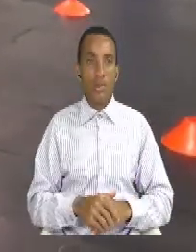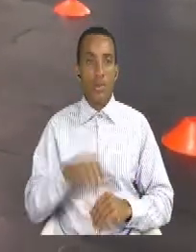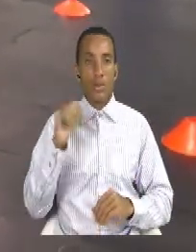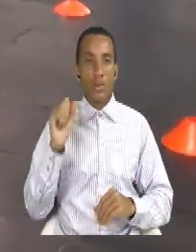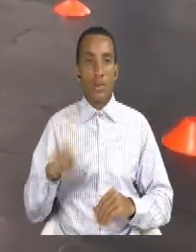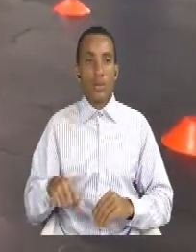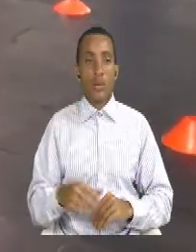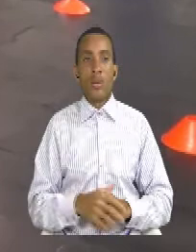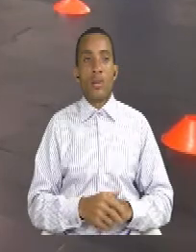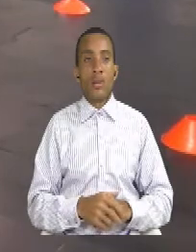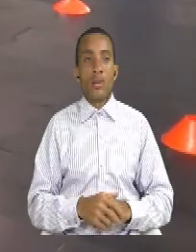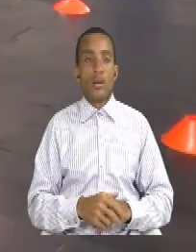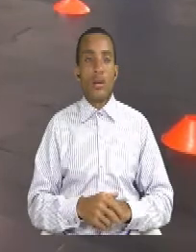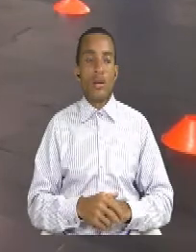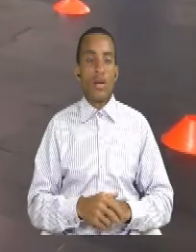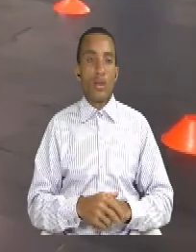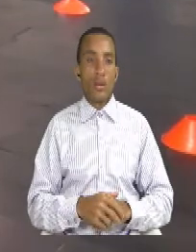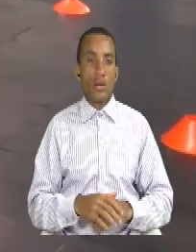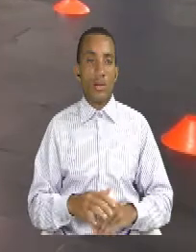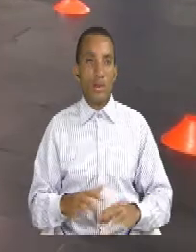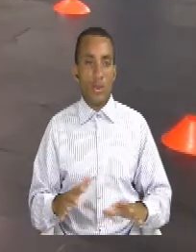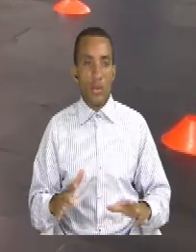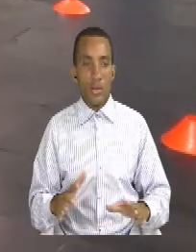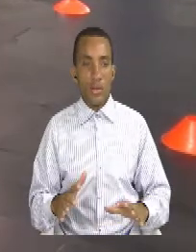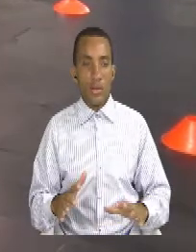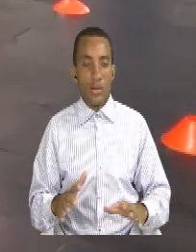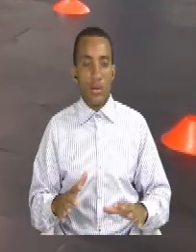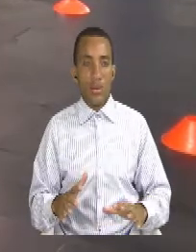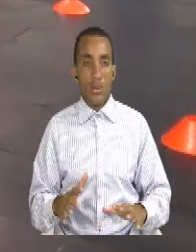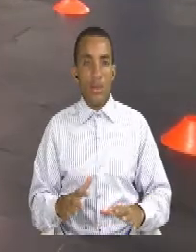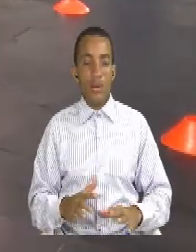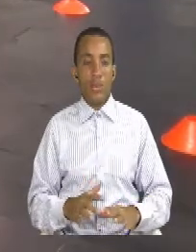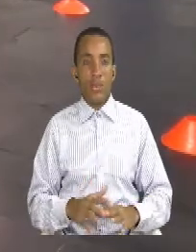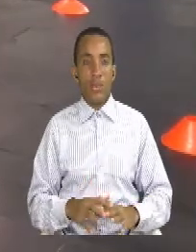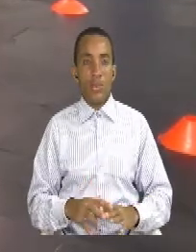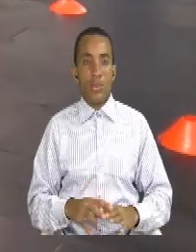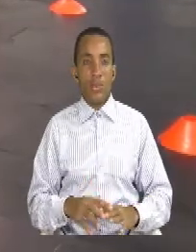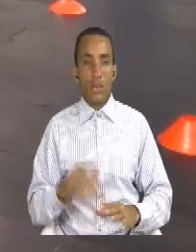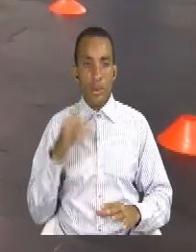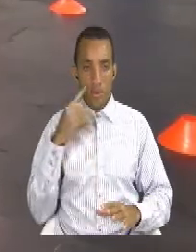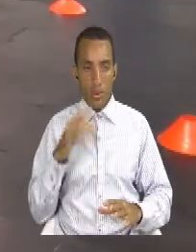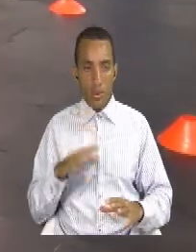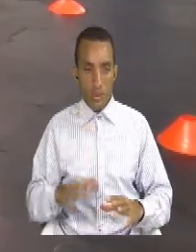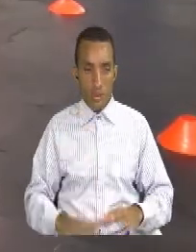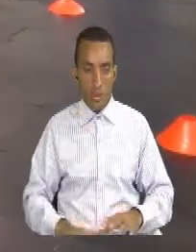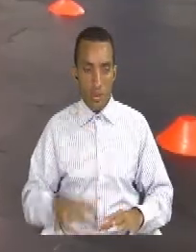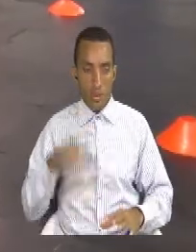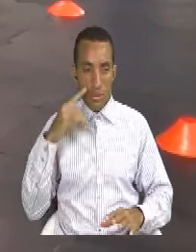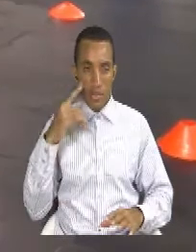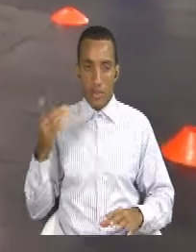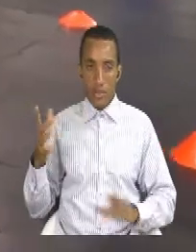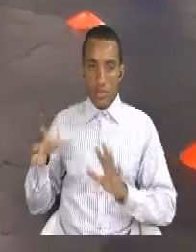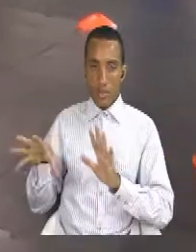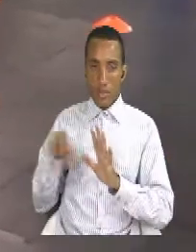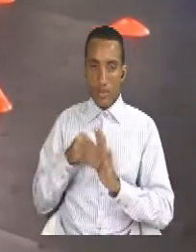ejercicio. Vamos a hacer semifondos con extensión de cadera o un rodillazo al pecho, ¿listo? Entonces vamos a arrancar ahí. Miren que